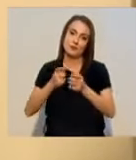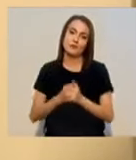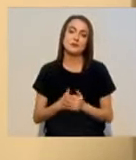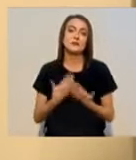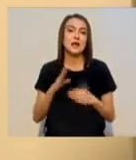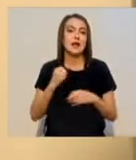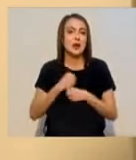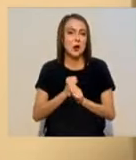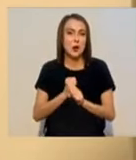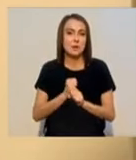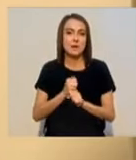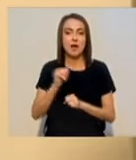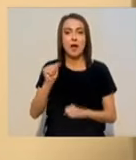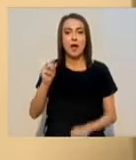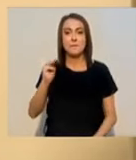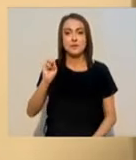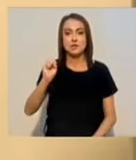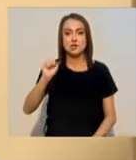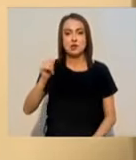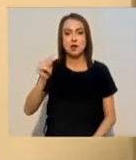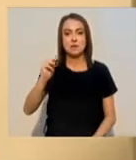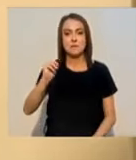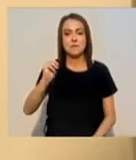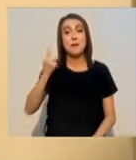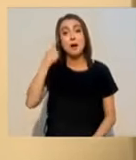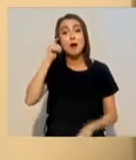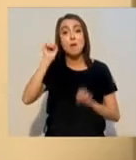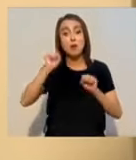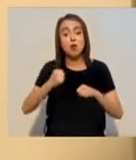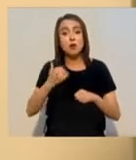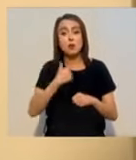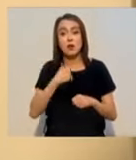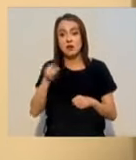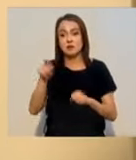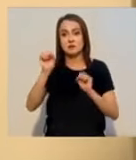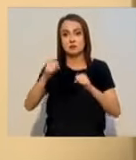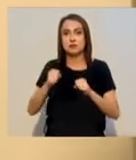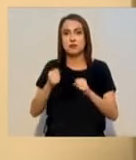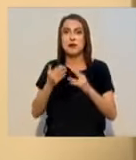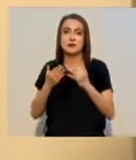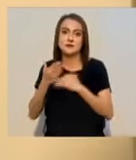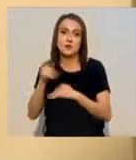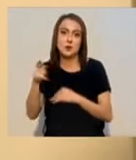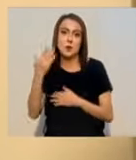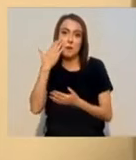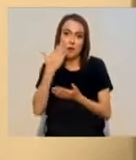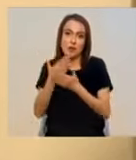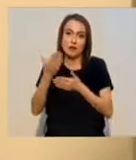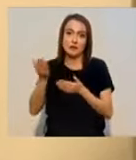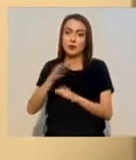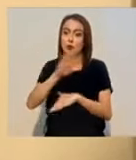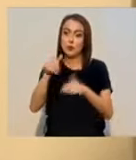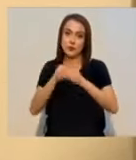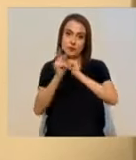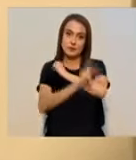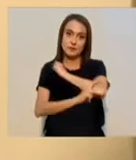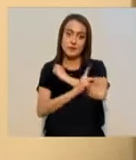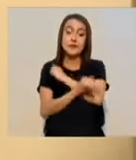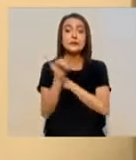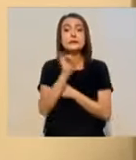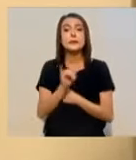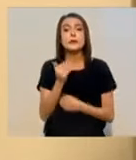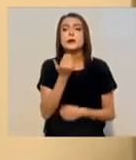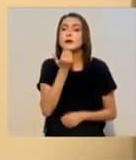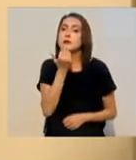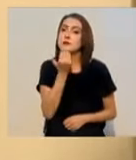que nos hacen a través de AmCham para habilitar y potenciar esta habilidad de pruebas en todo el país.